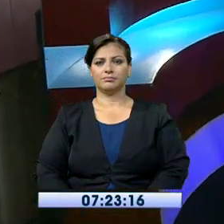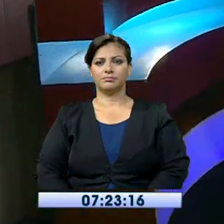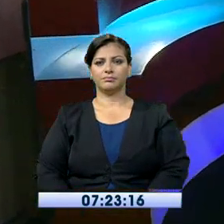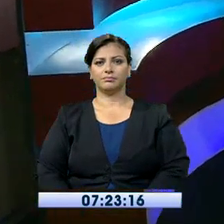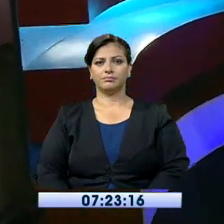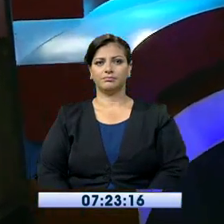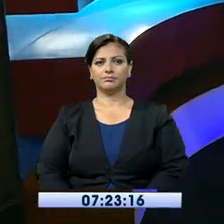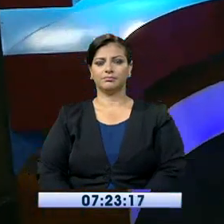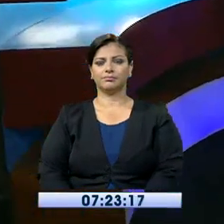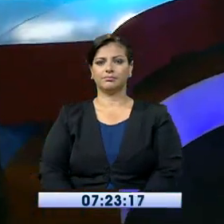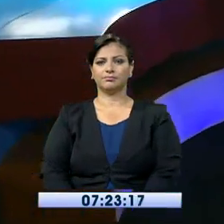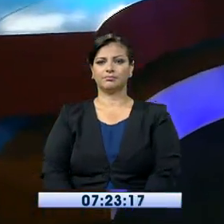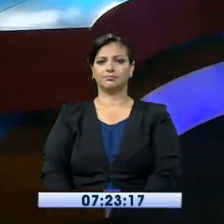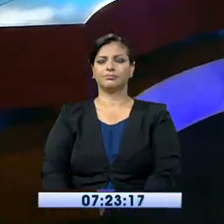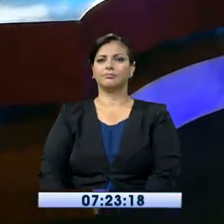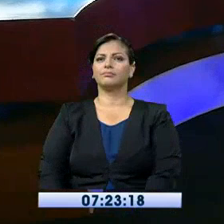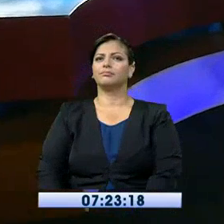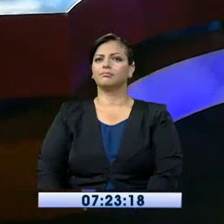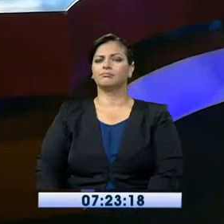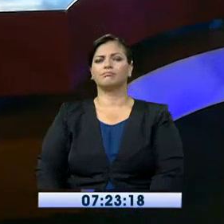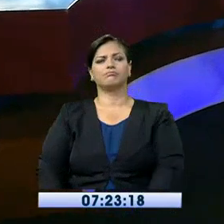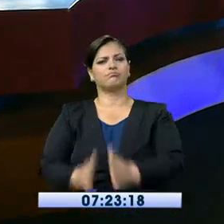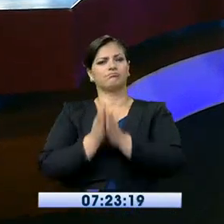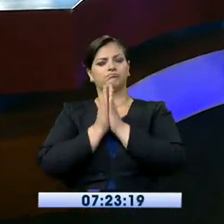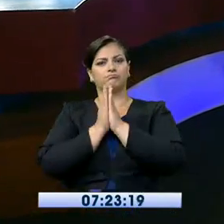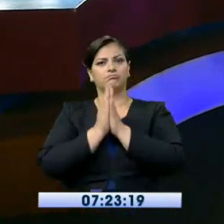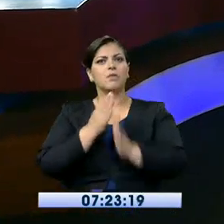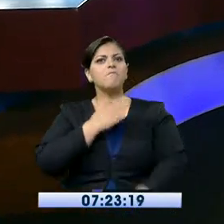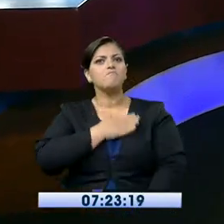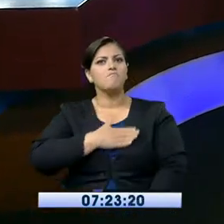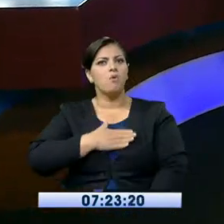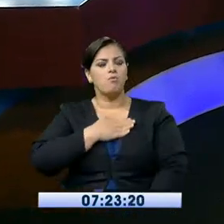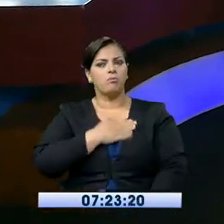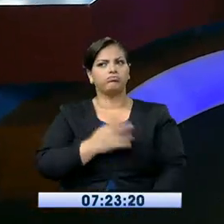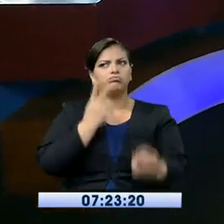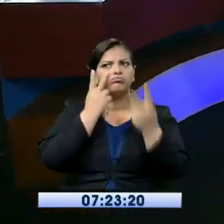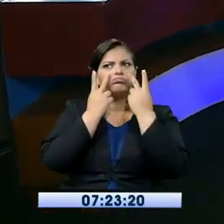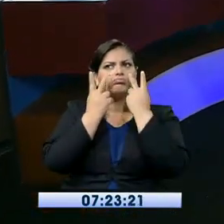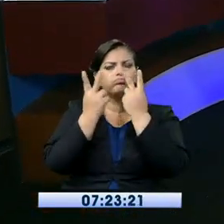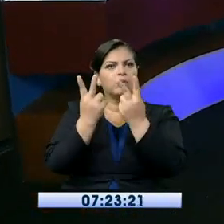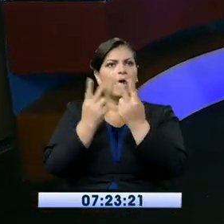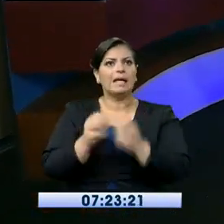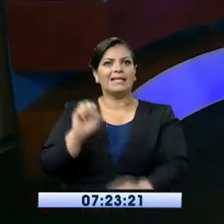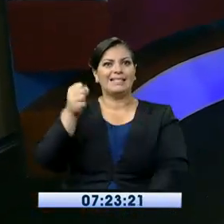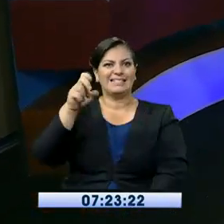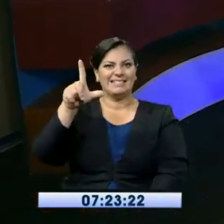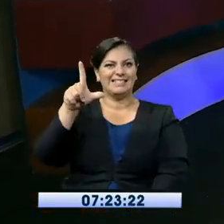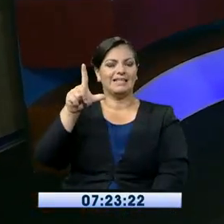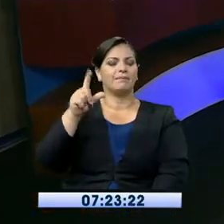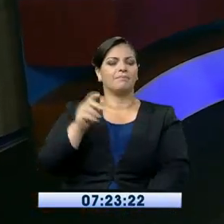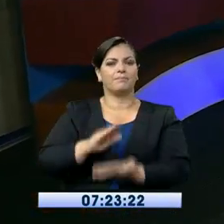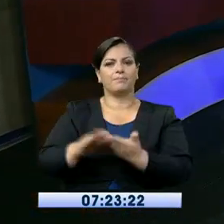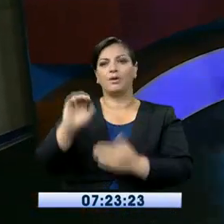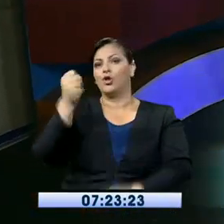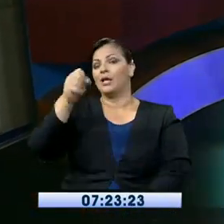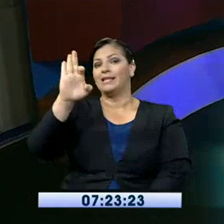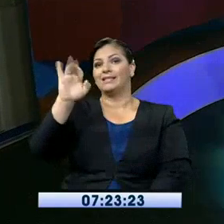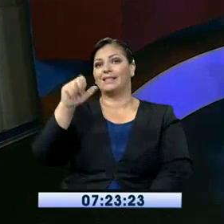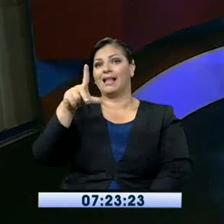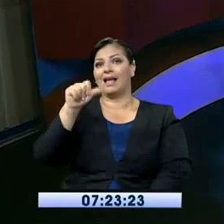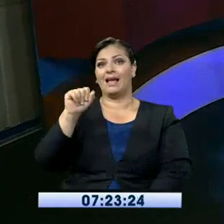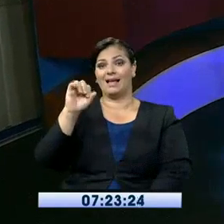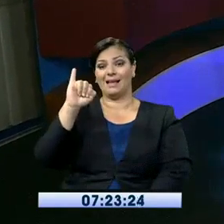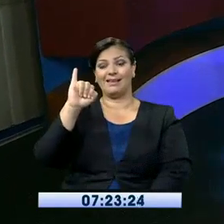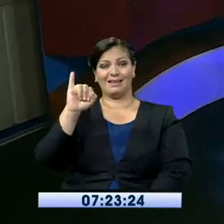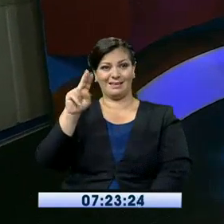Bueno, desde aquí hacemos un llamado a la teleaudiencia para que si alguien conoce del paradero del joven desaparecido, den algún dato